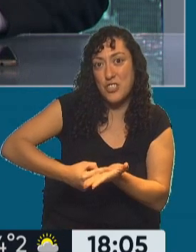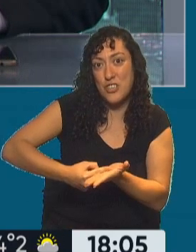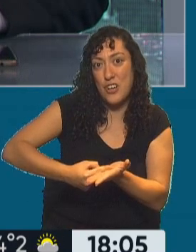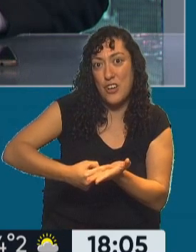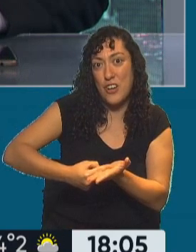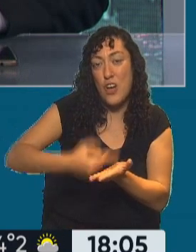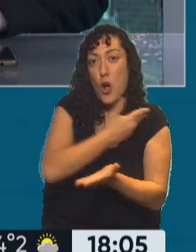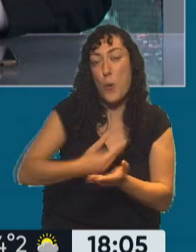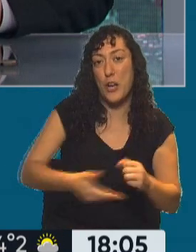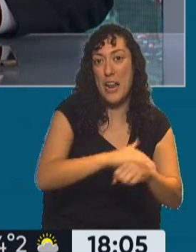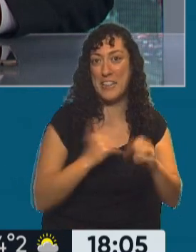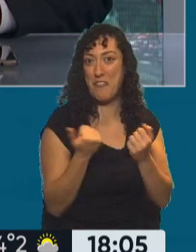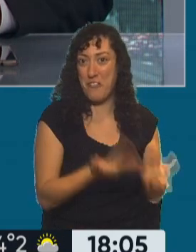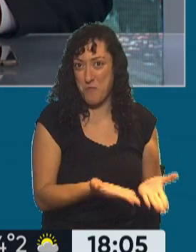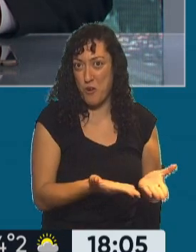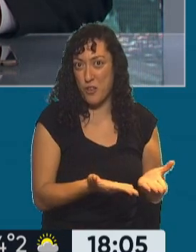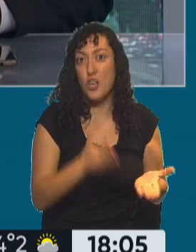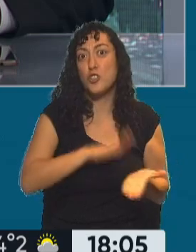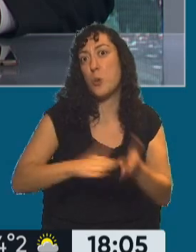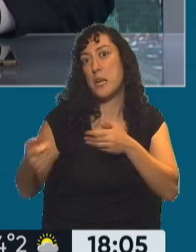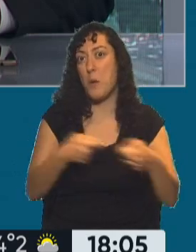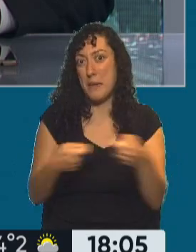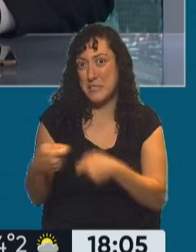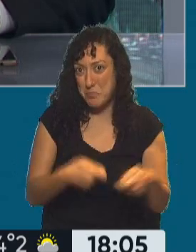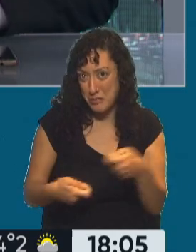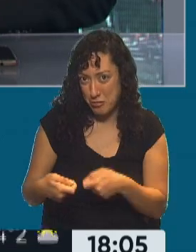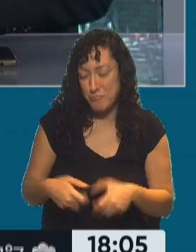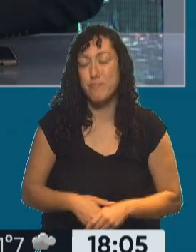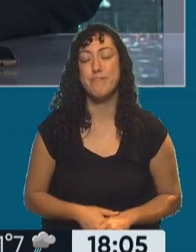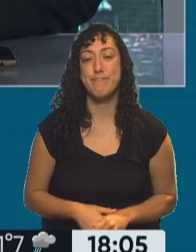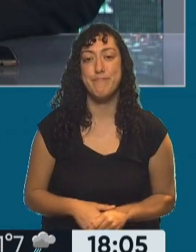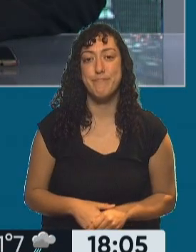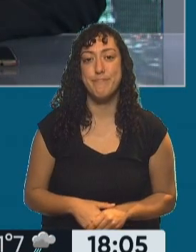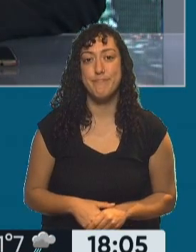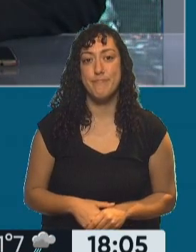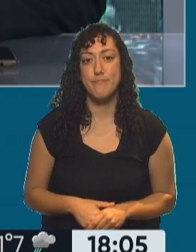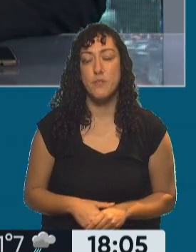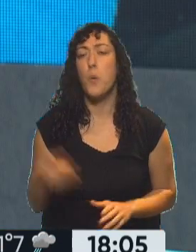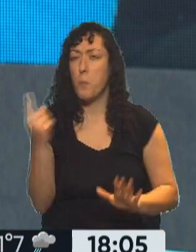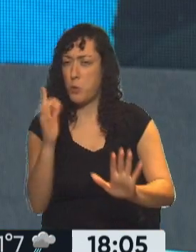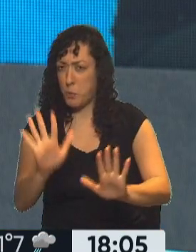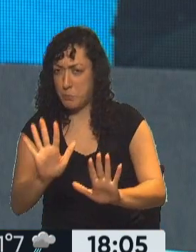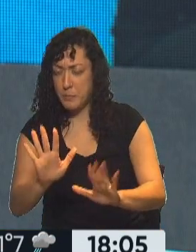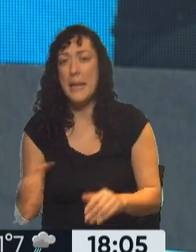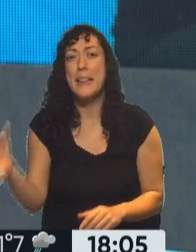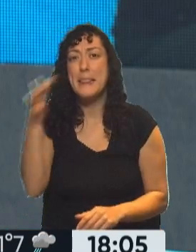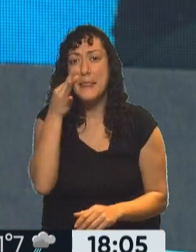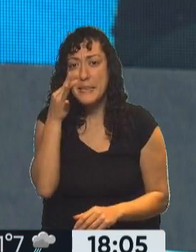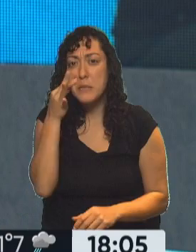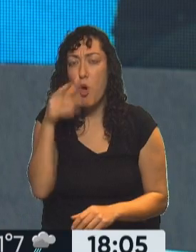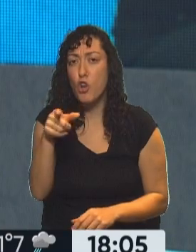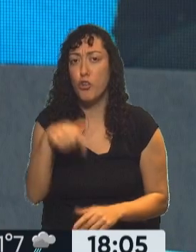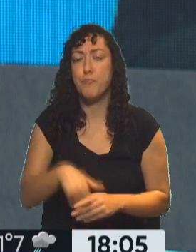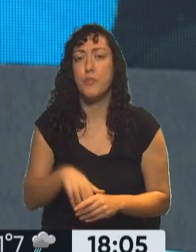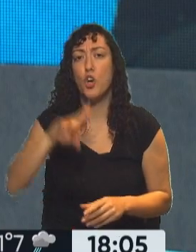al gobierno de Horacio Rodríguez Larreta con el tema coparticipación. Dame un minuto, nada más. Tenemos testimonio